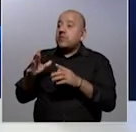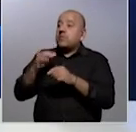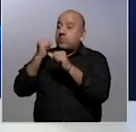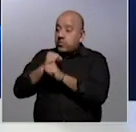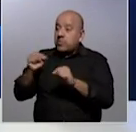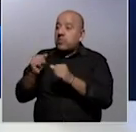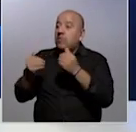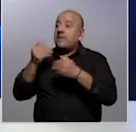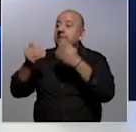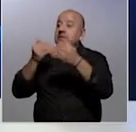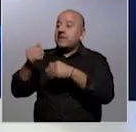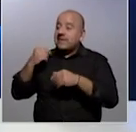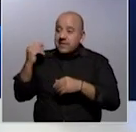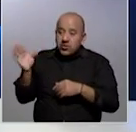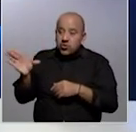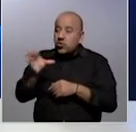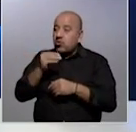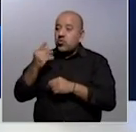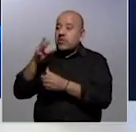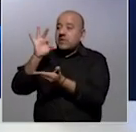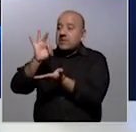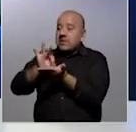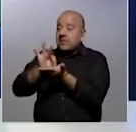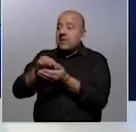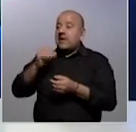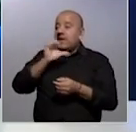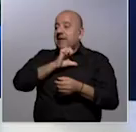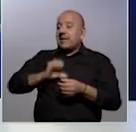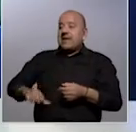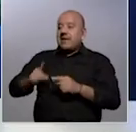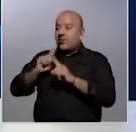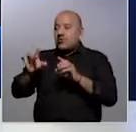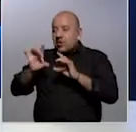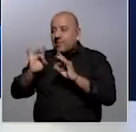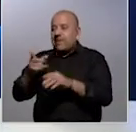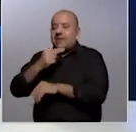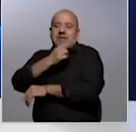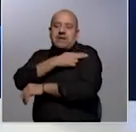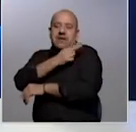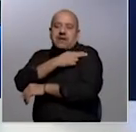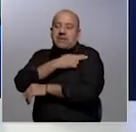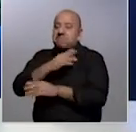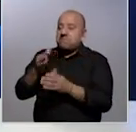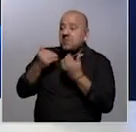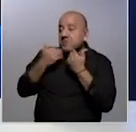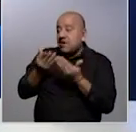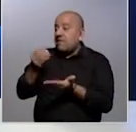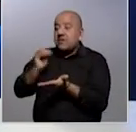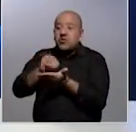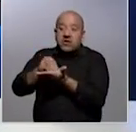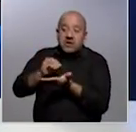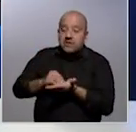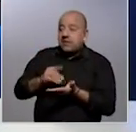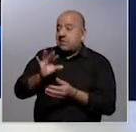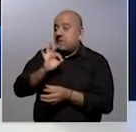en que todo el sistema del estado pero no estoy diciendo el jerarca que quizás nos registras no sabe nos conoce bueno